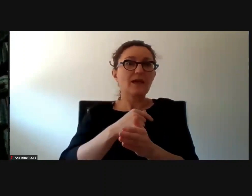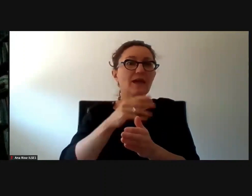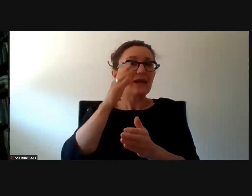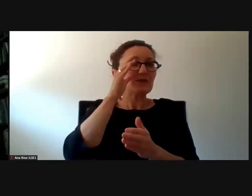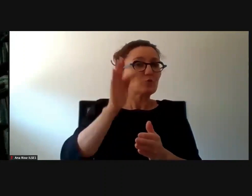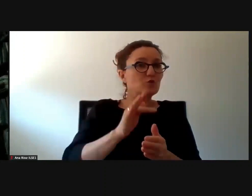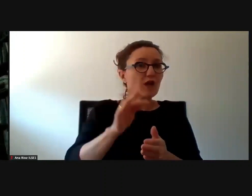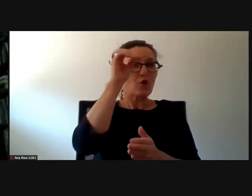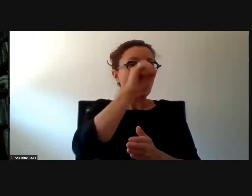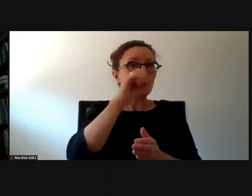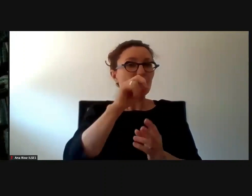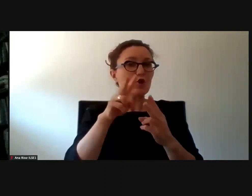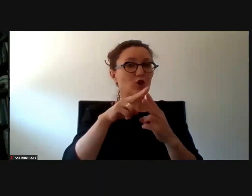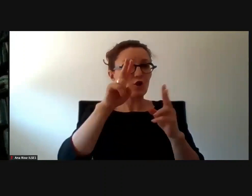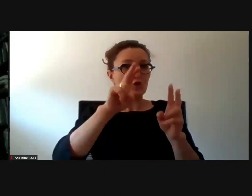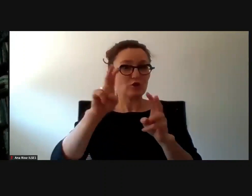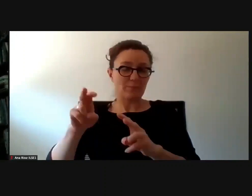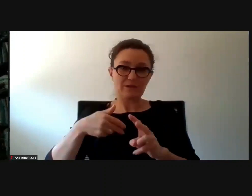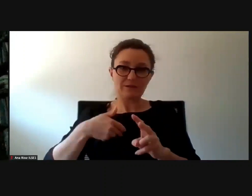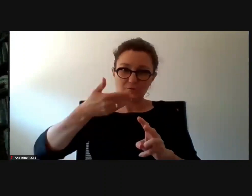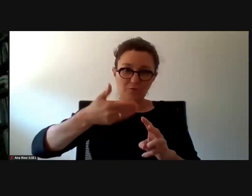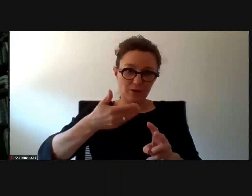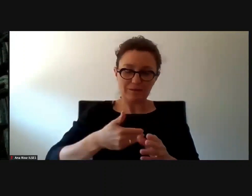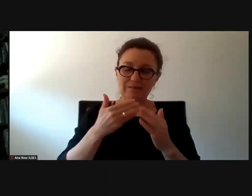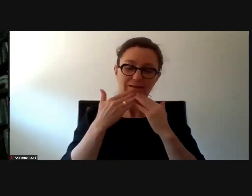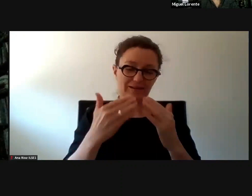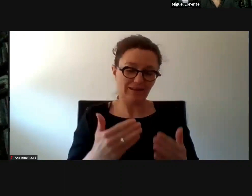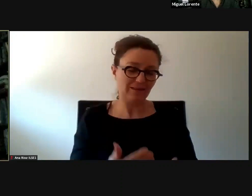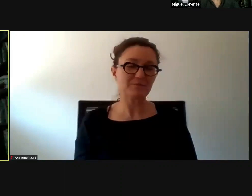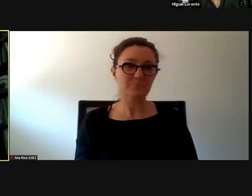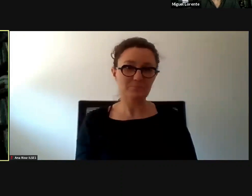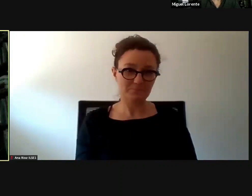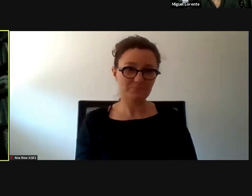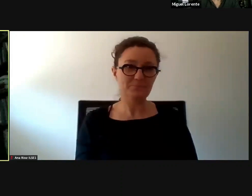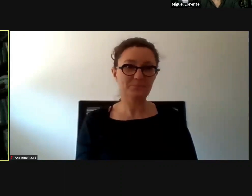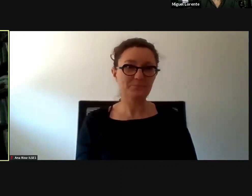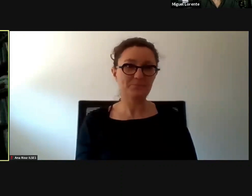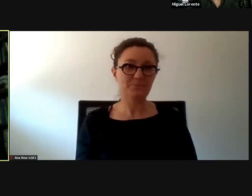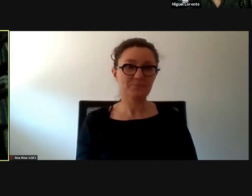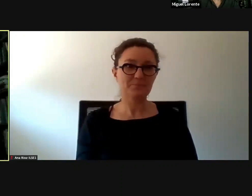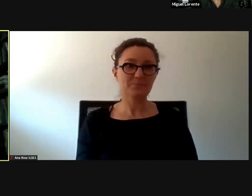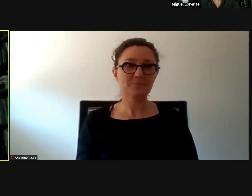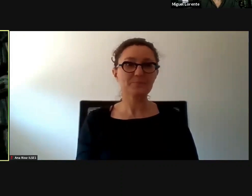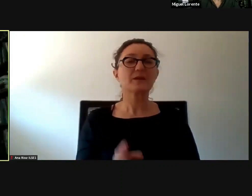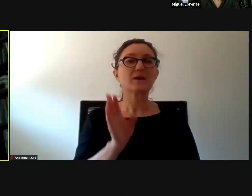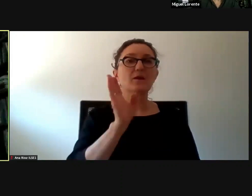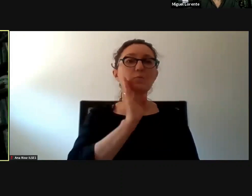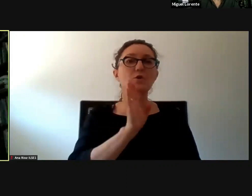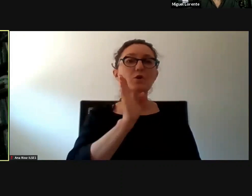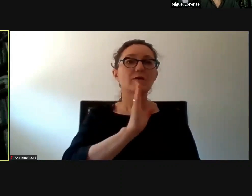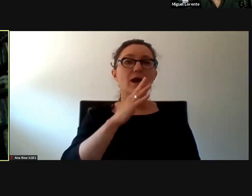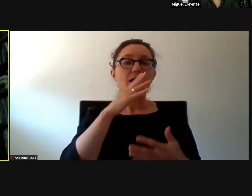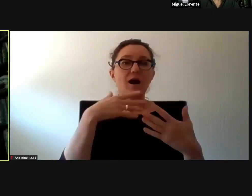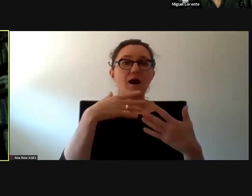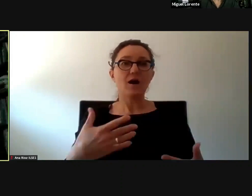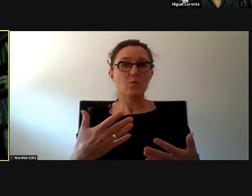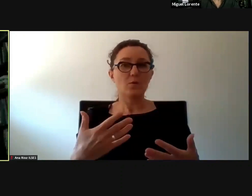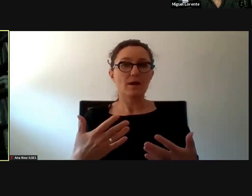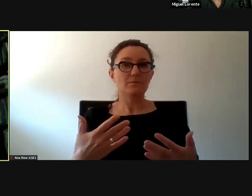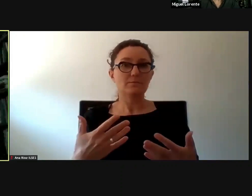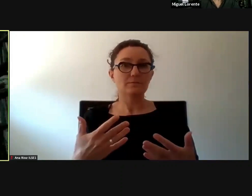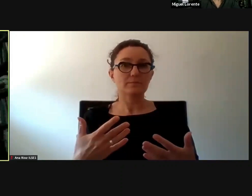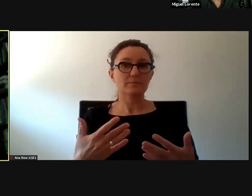me parece fundamental. Gracias. Muy bien, pues la pornografía ahora mismo se ha convertido en